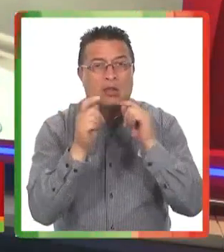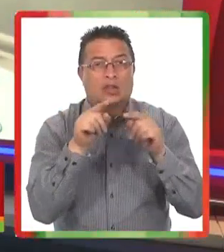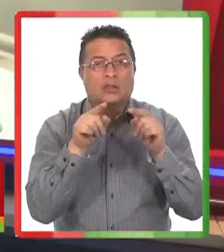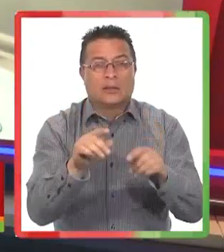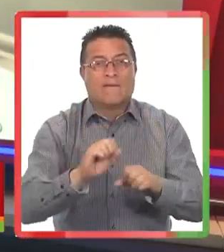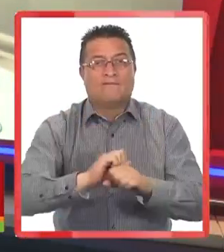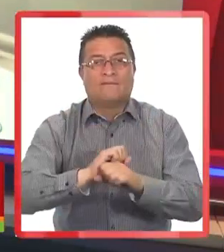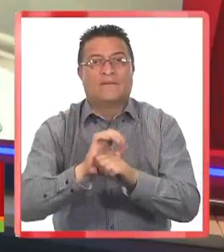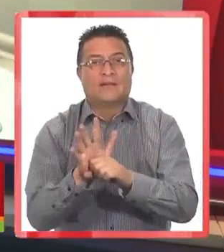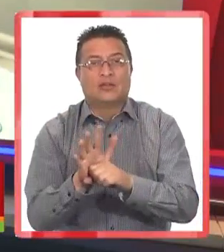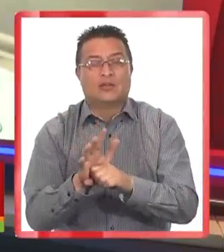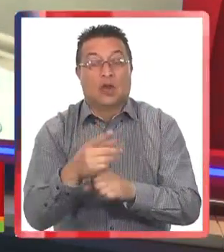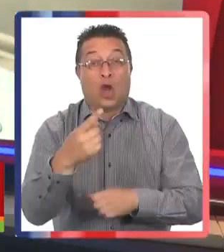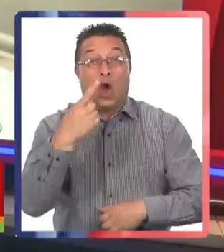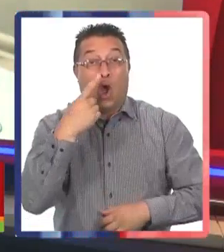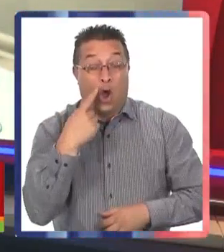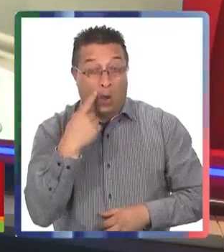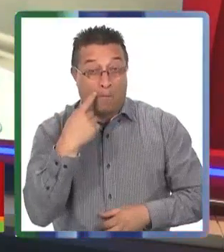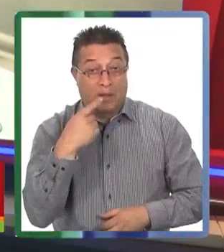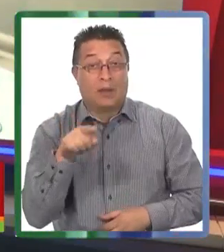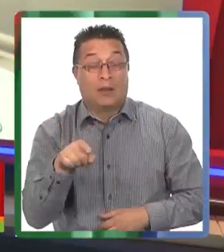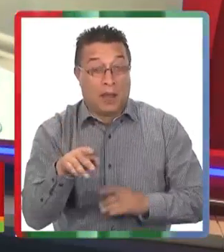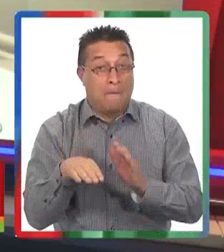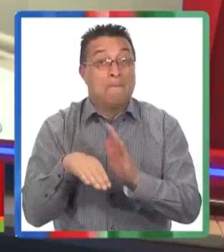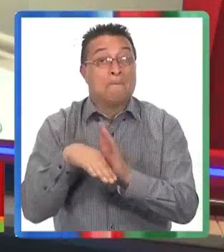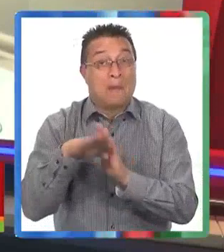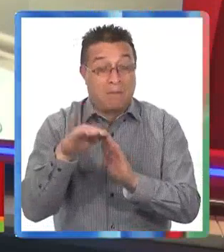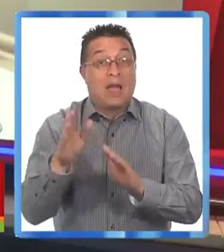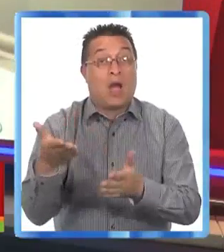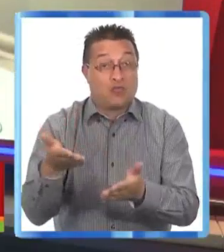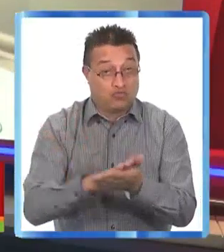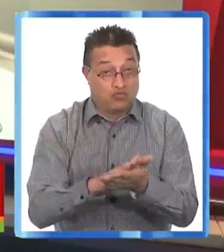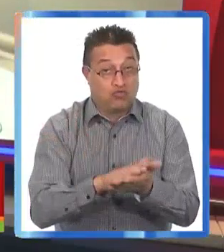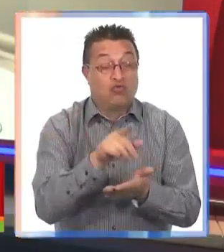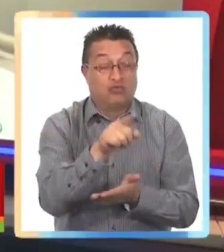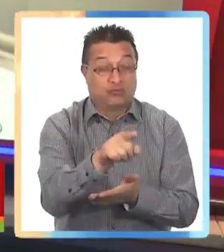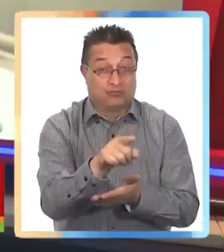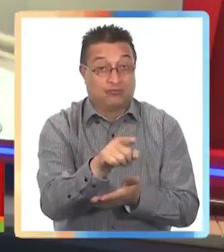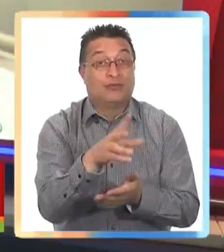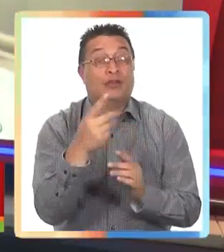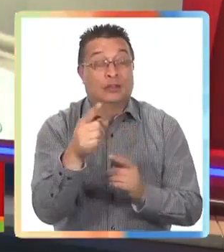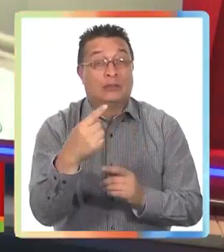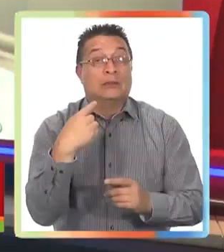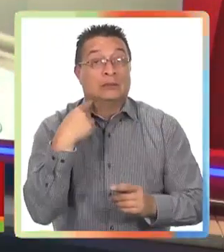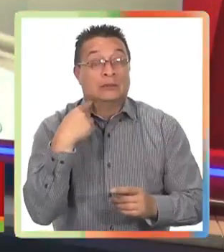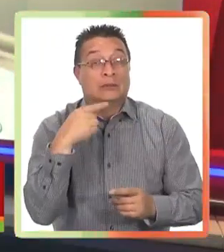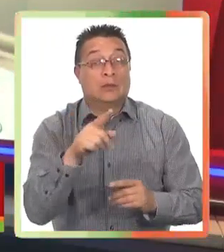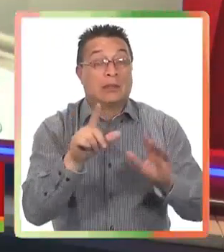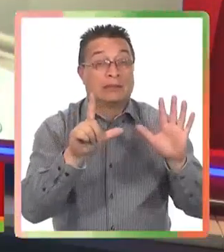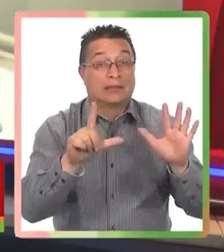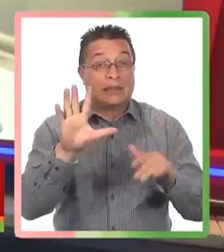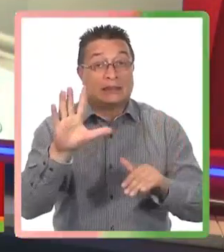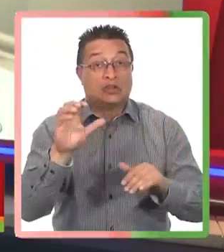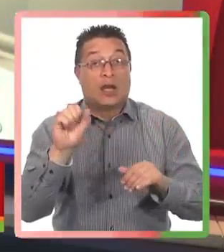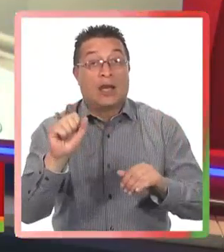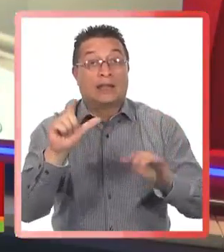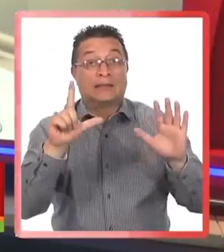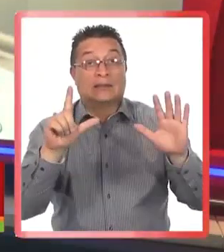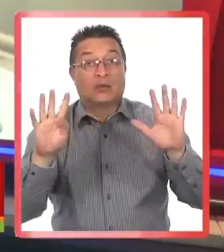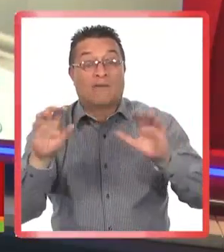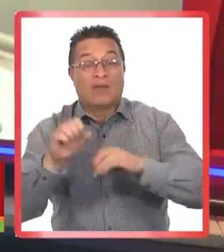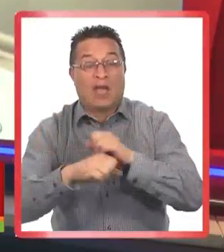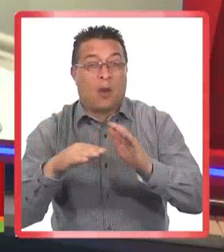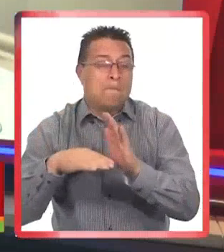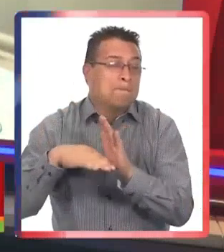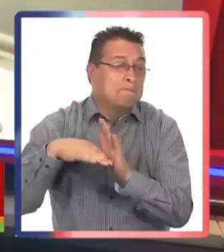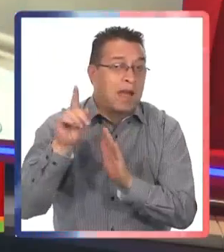riesgo frente a este virus? Ser hombre. Y la mayor cantidad de fallecimientos se produjo entre aquellos que tenían 75 a